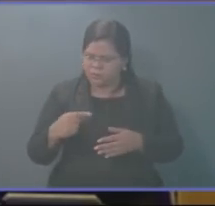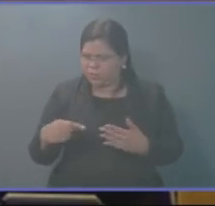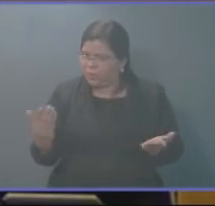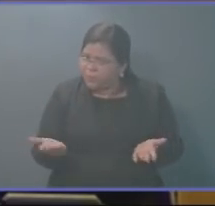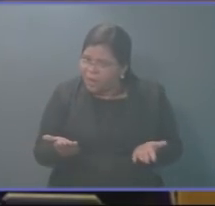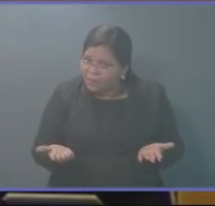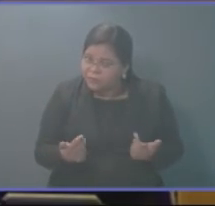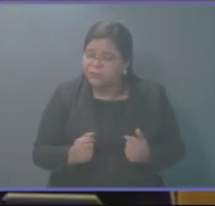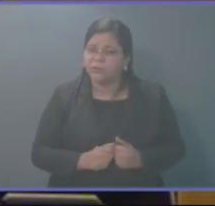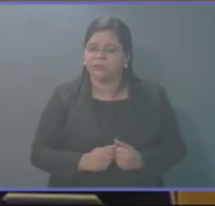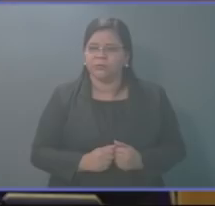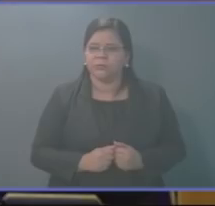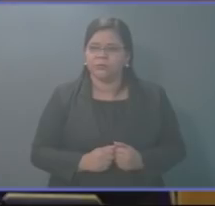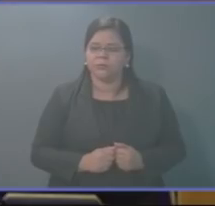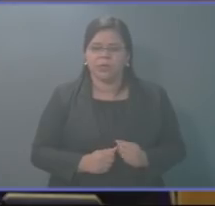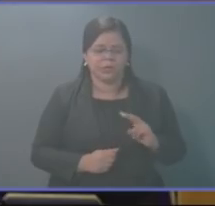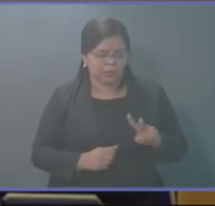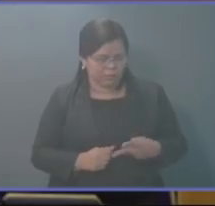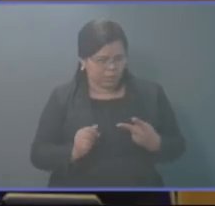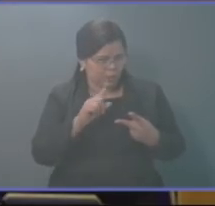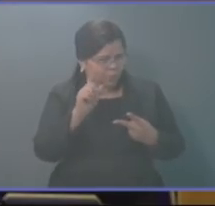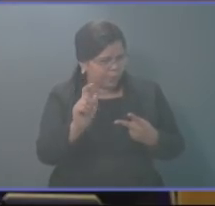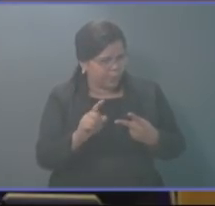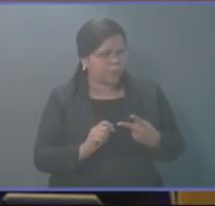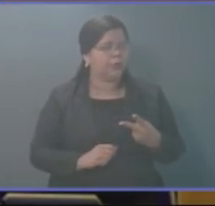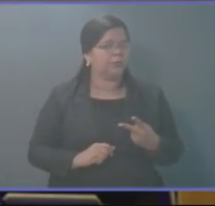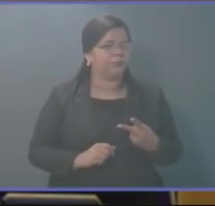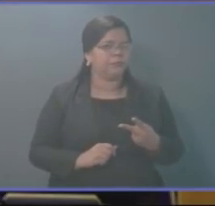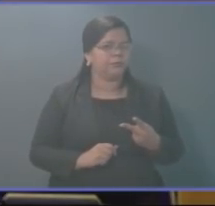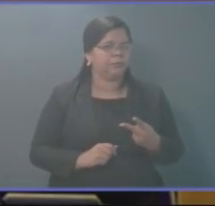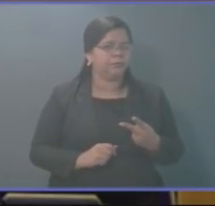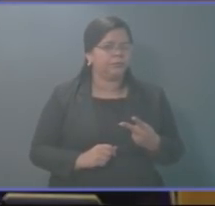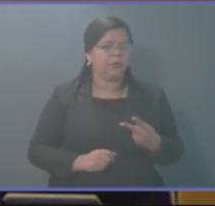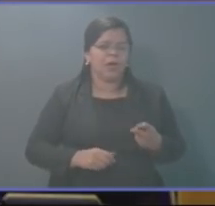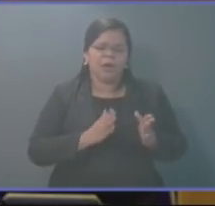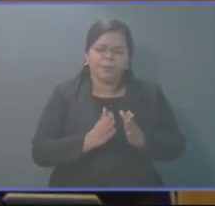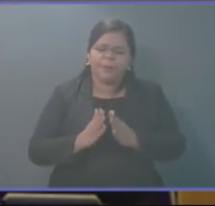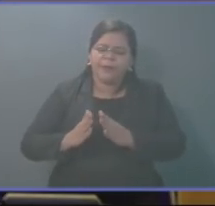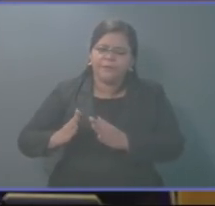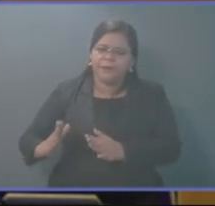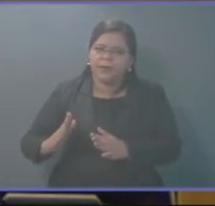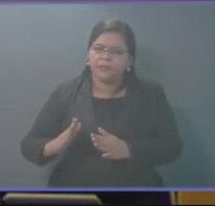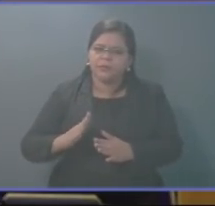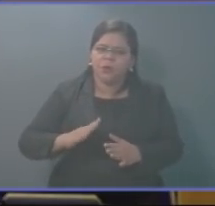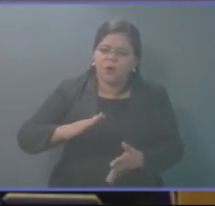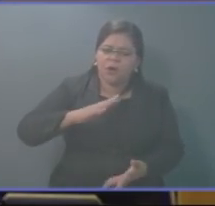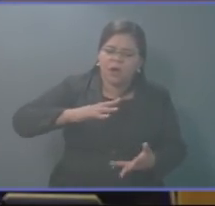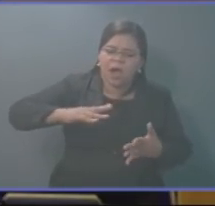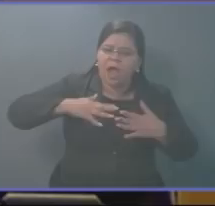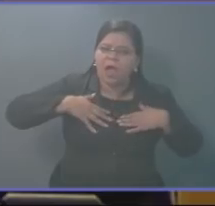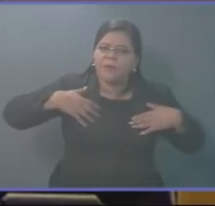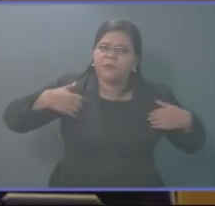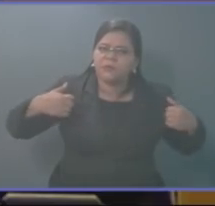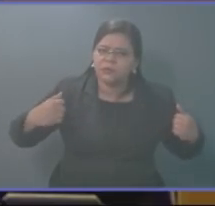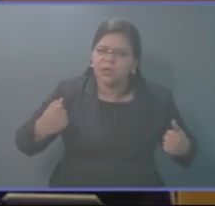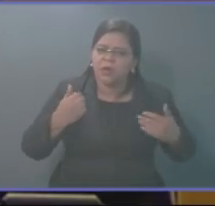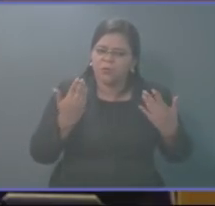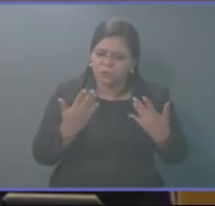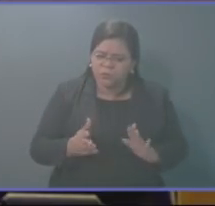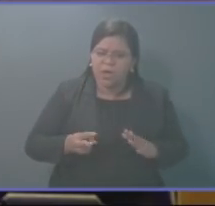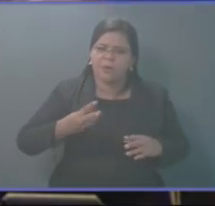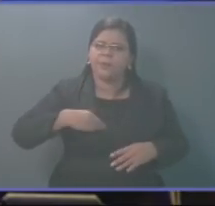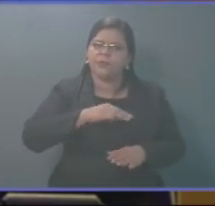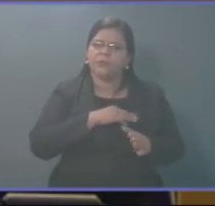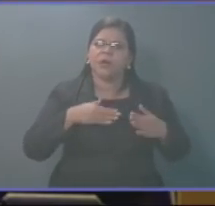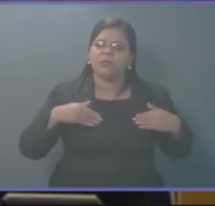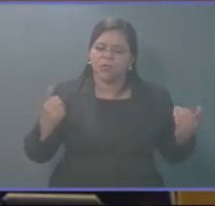permanentemente? 2. ¿Cuáles son los planes de saneamiento ambiental que el Ministerio de Salud ha desarrollado para lograr